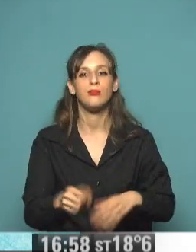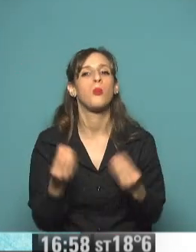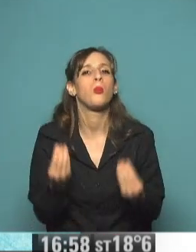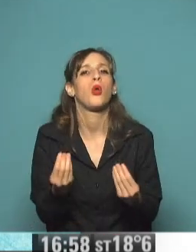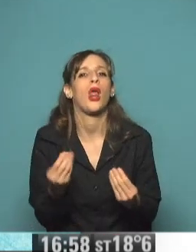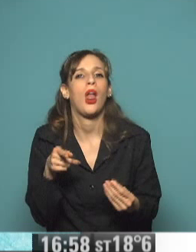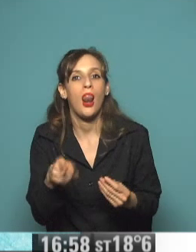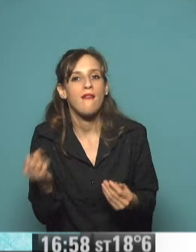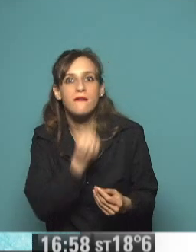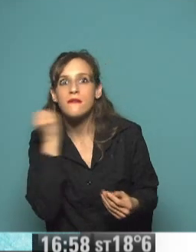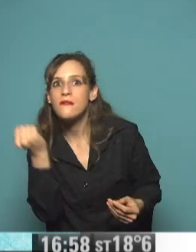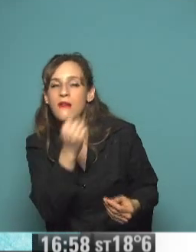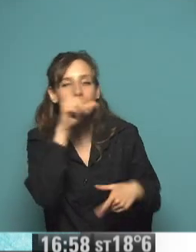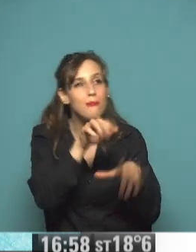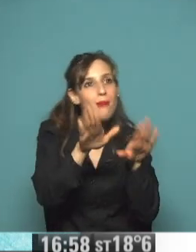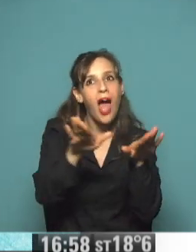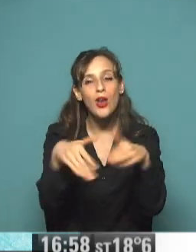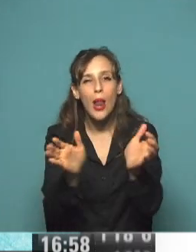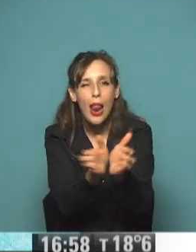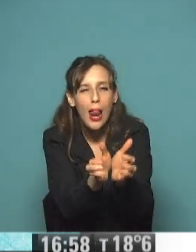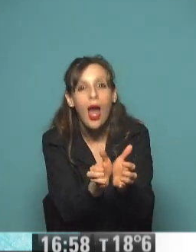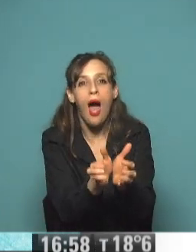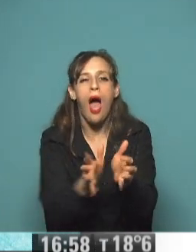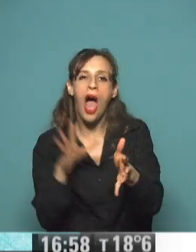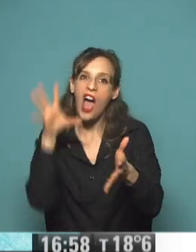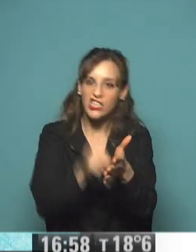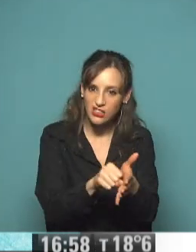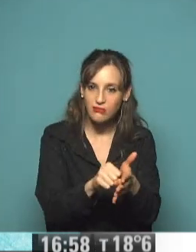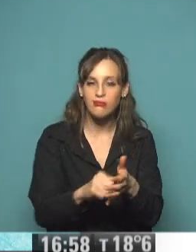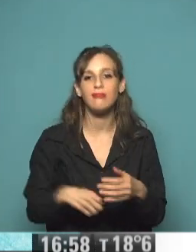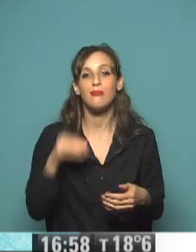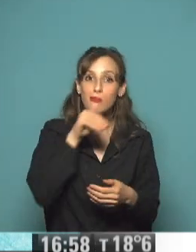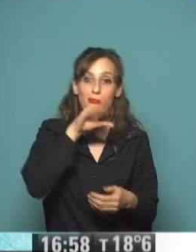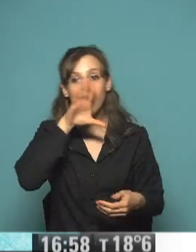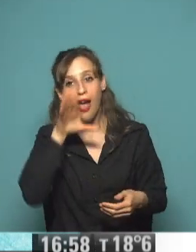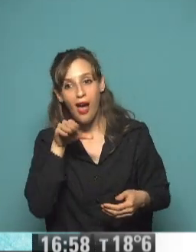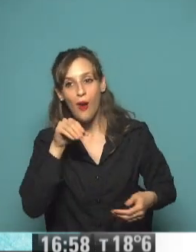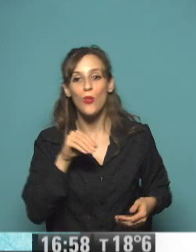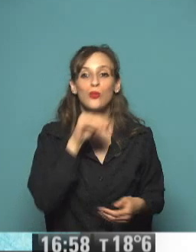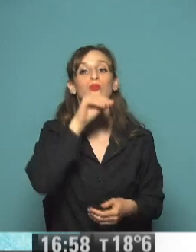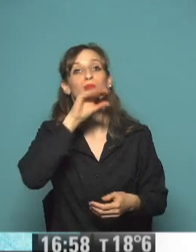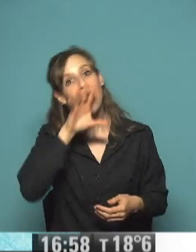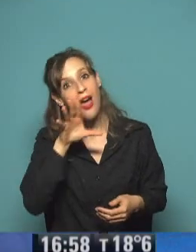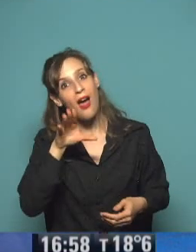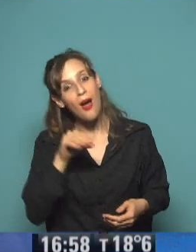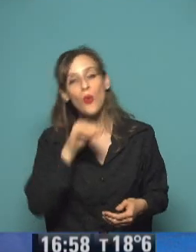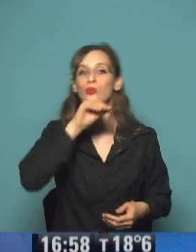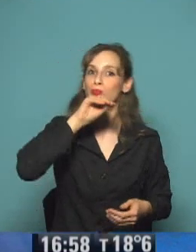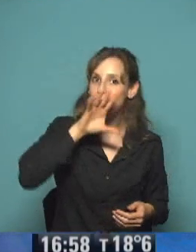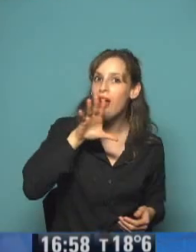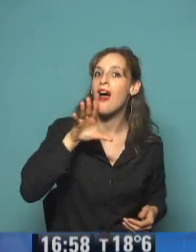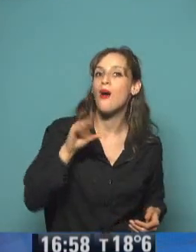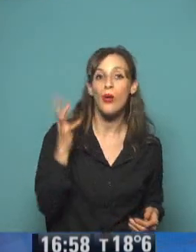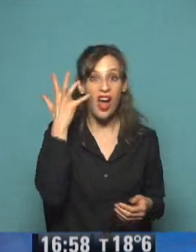busca pajaritos tan chiquito y tan audaz. Miau, miau,